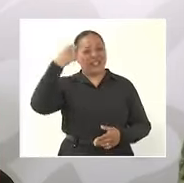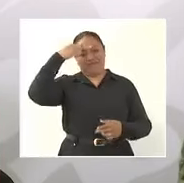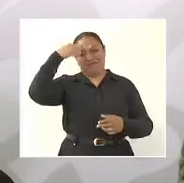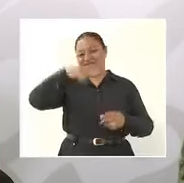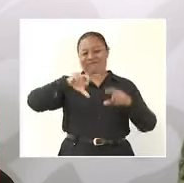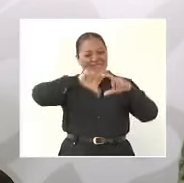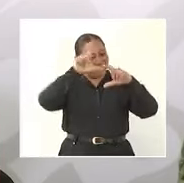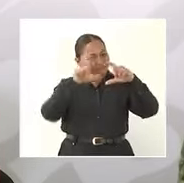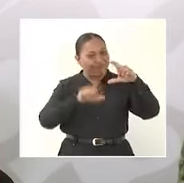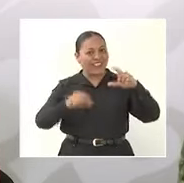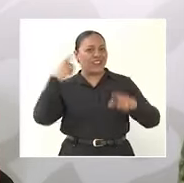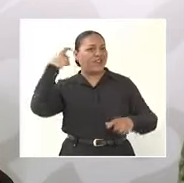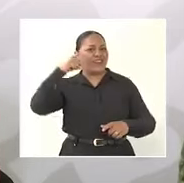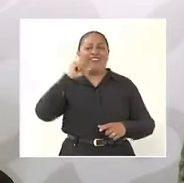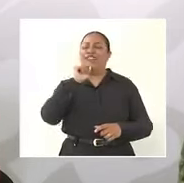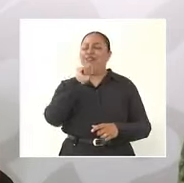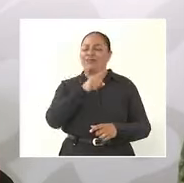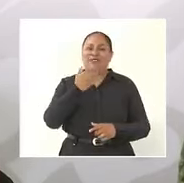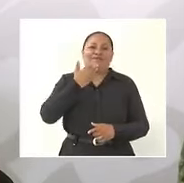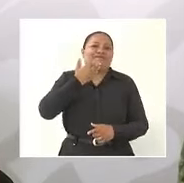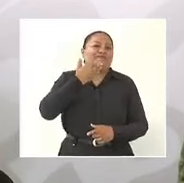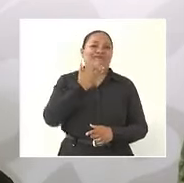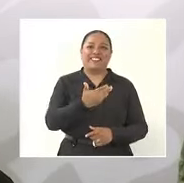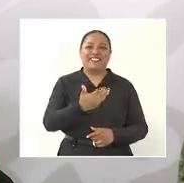también le va muy bien.